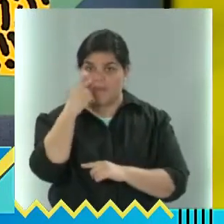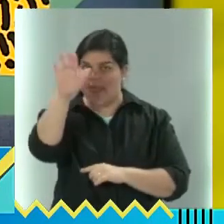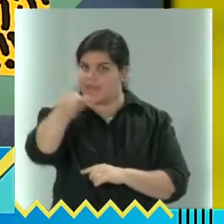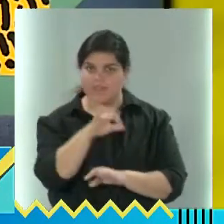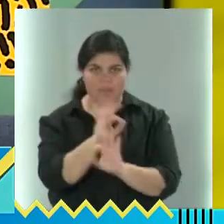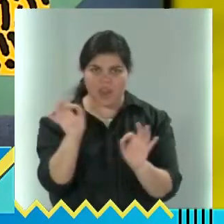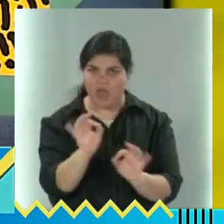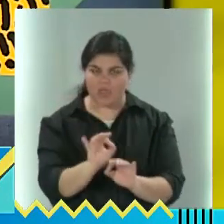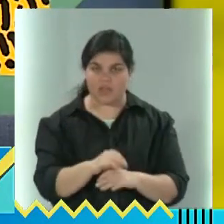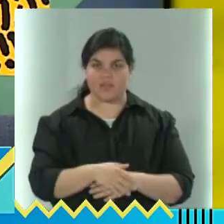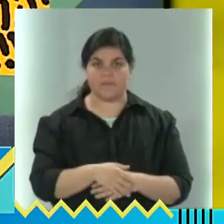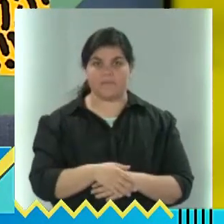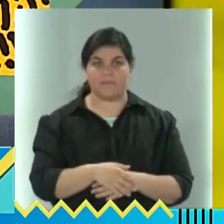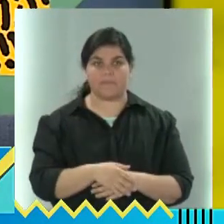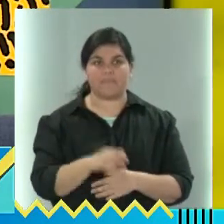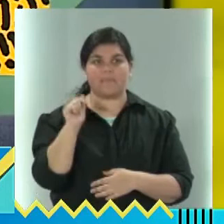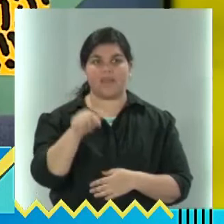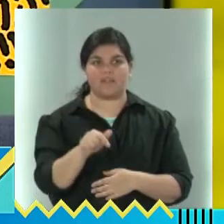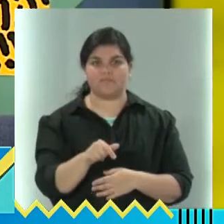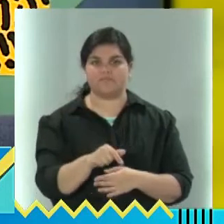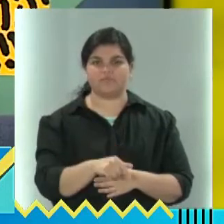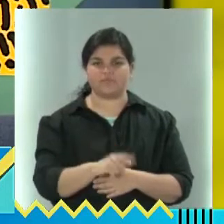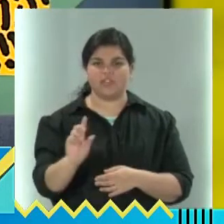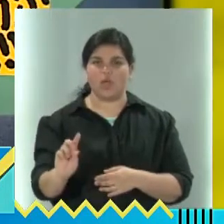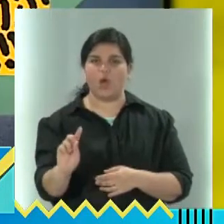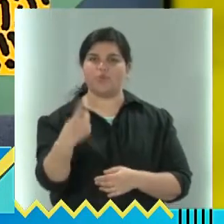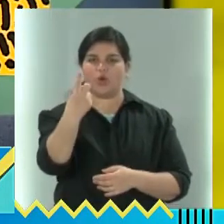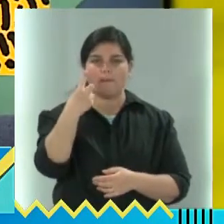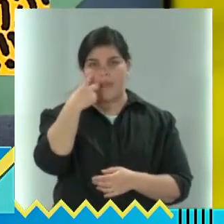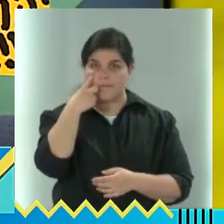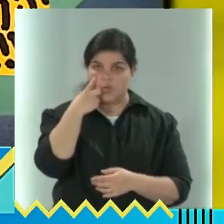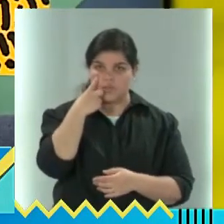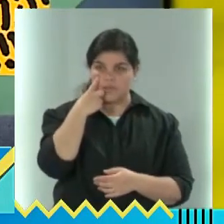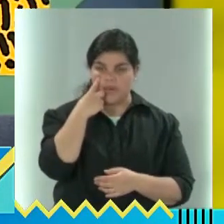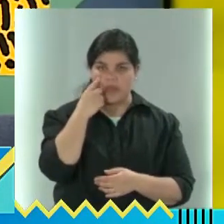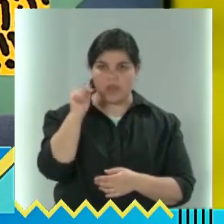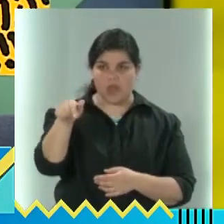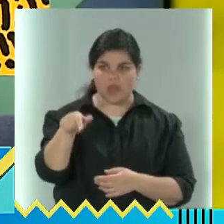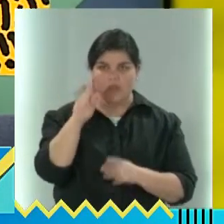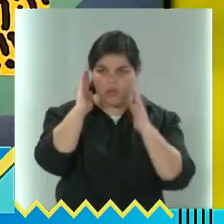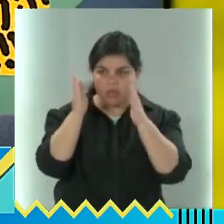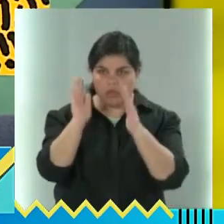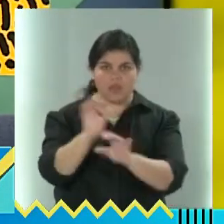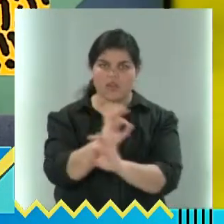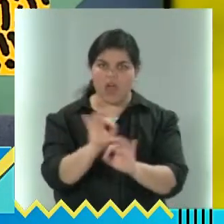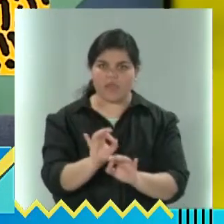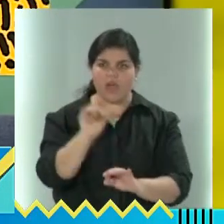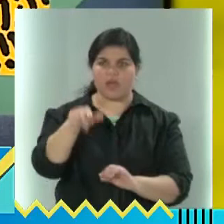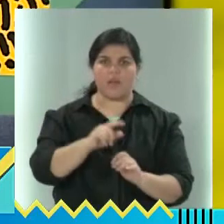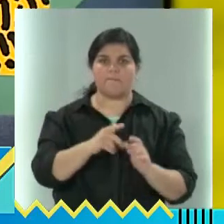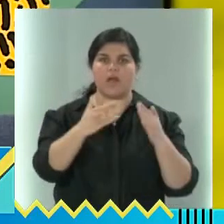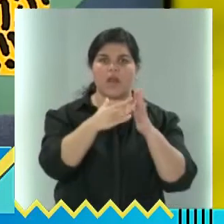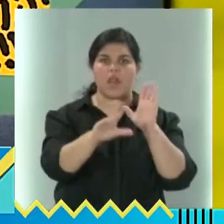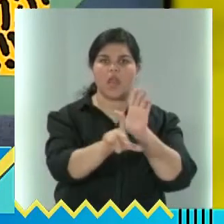donde se ha sacado y no se ha tenido en cuenta esa autonomía municipal a la hora de asignarle responsabilidades desde la